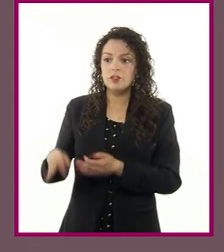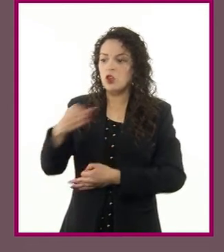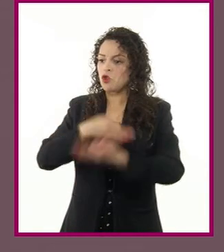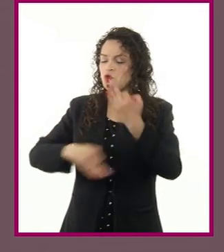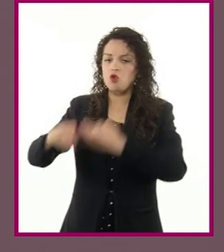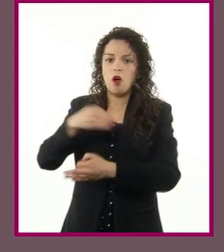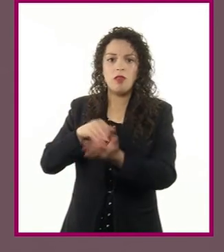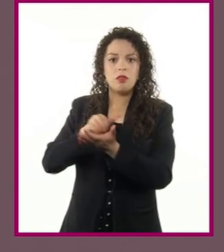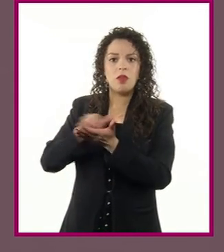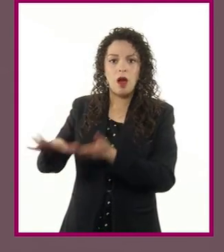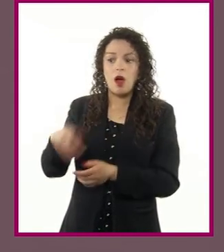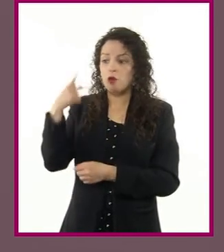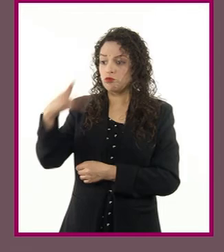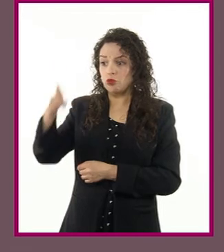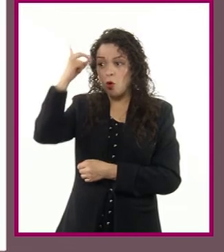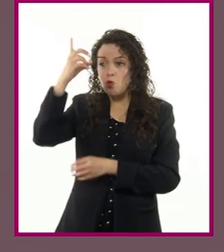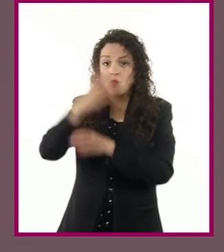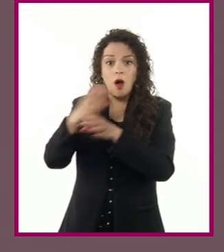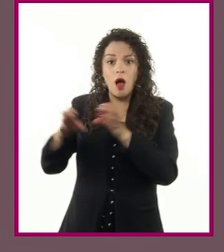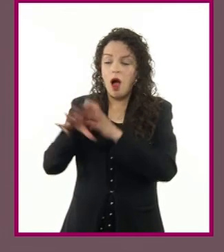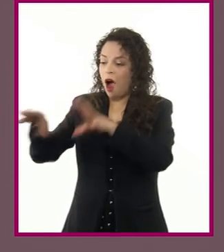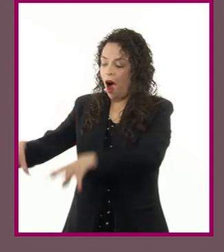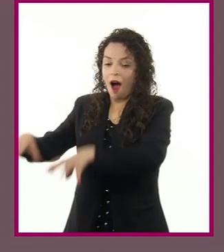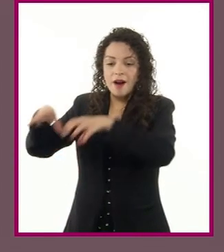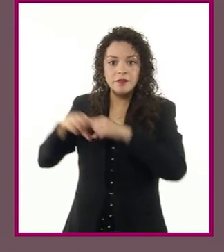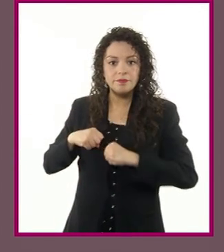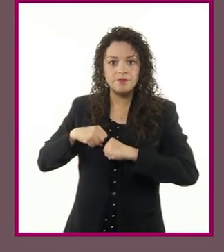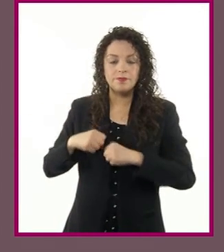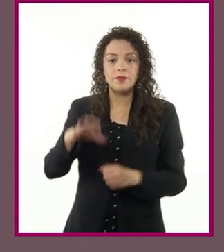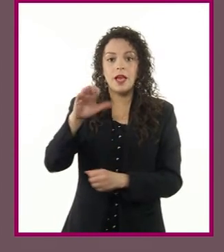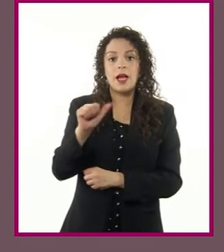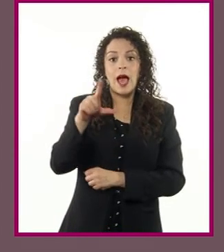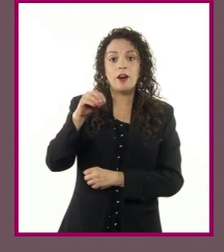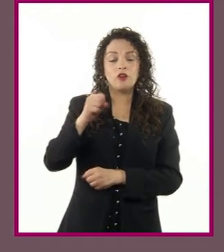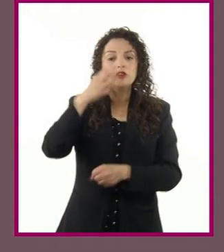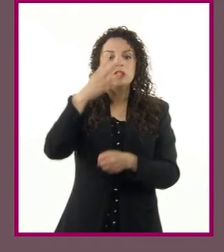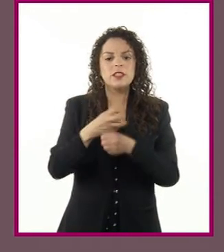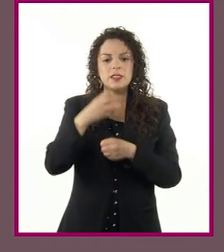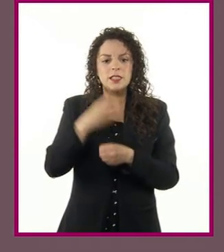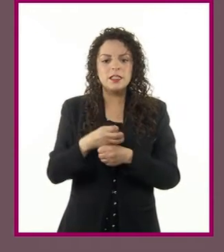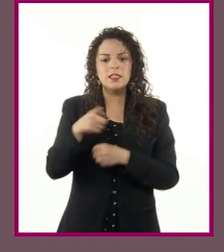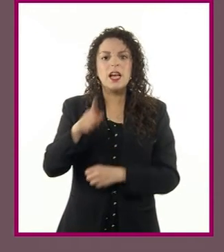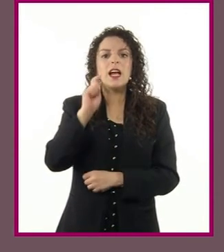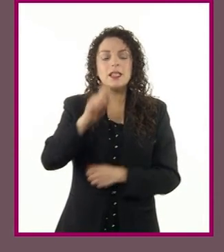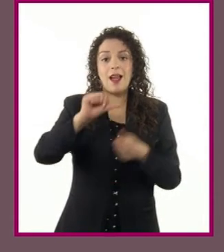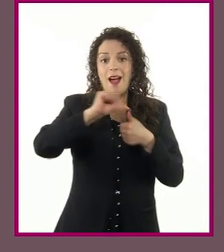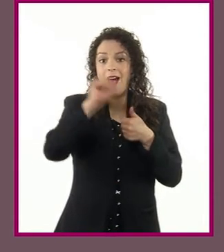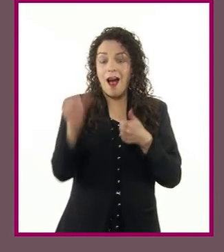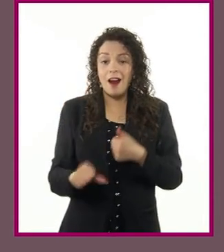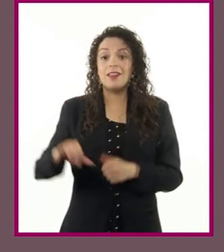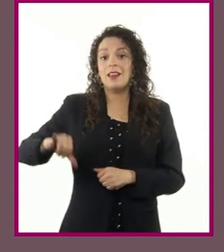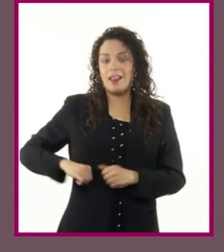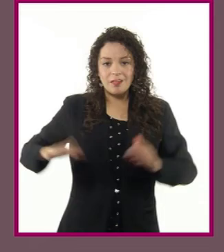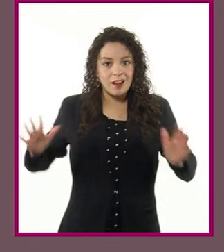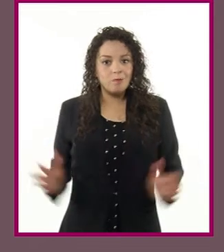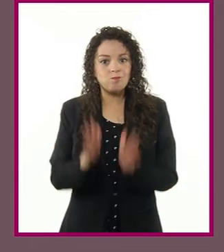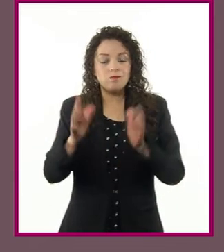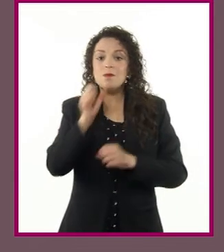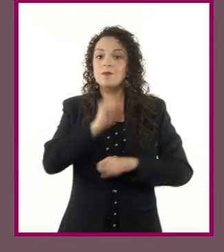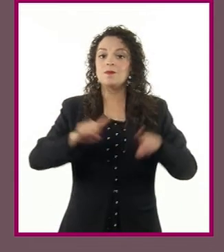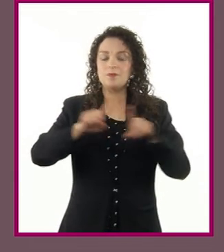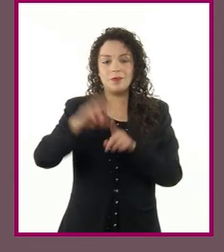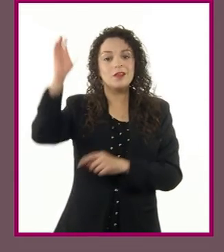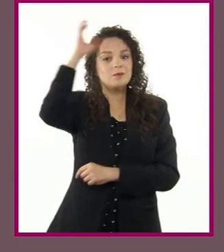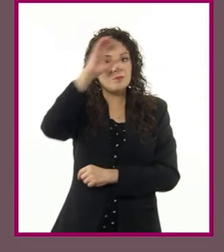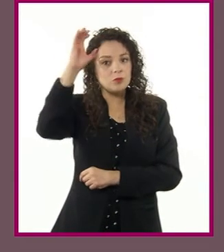bienes fueron confiscados. Carlos III fue un promotor de las artes y las ciencias, pues durante su